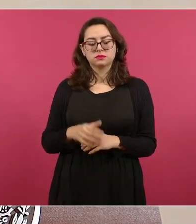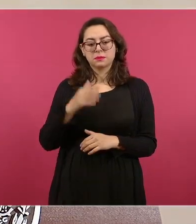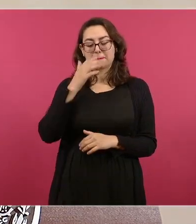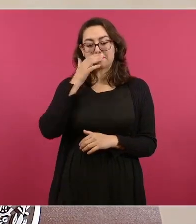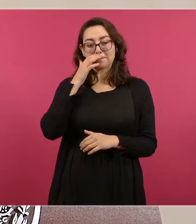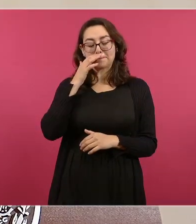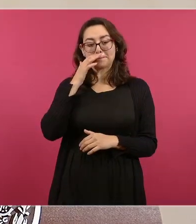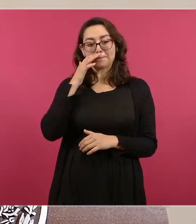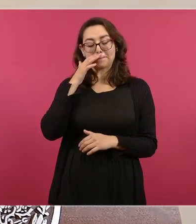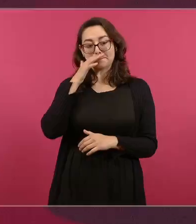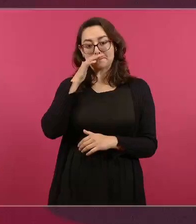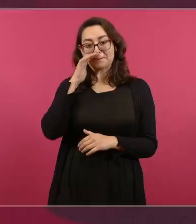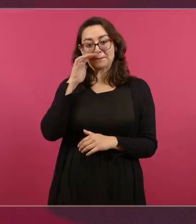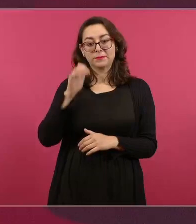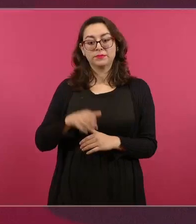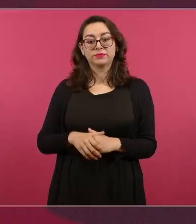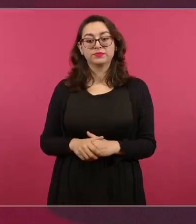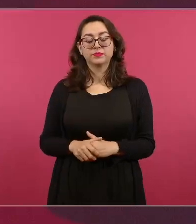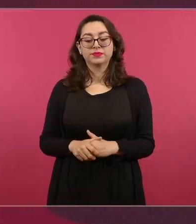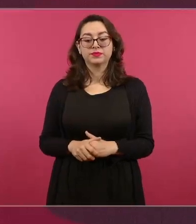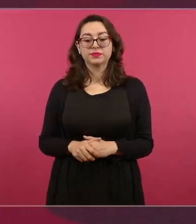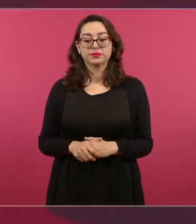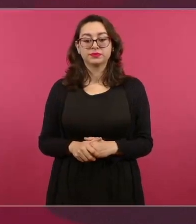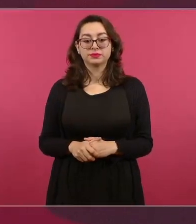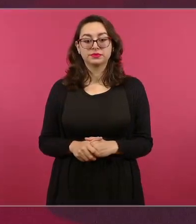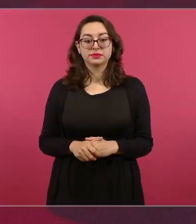¿Qué? Malo es cuando,